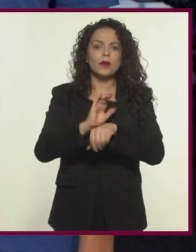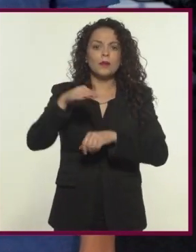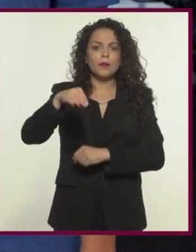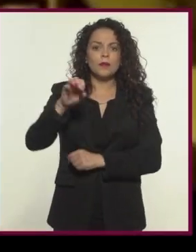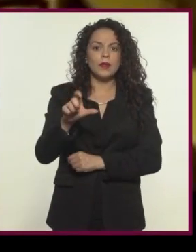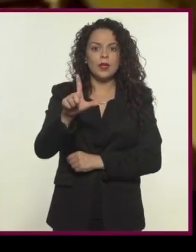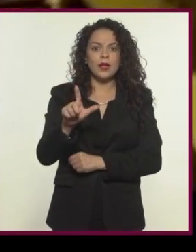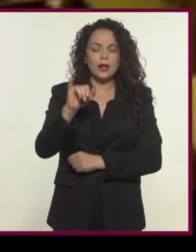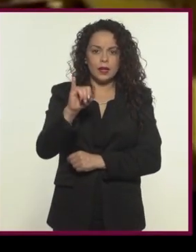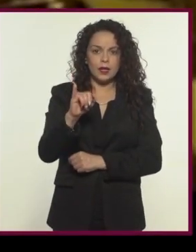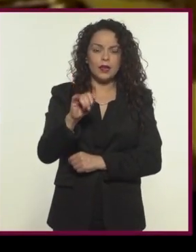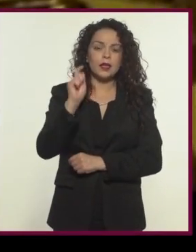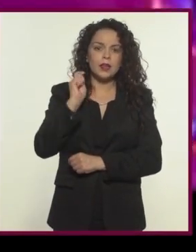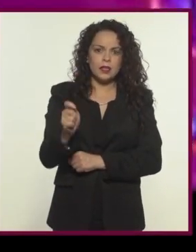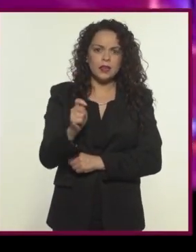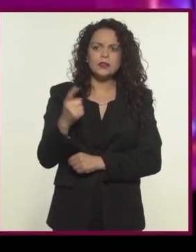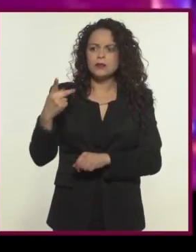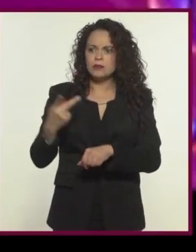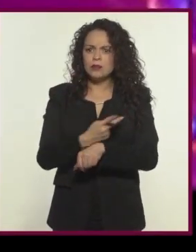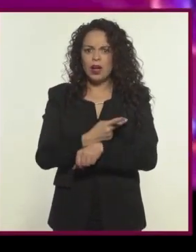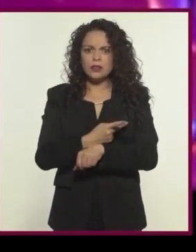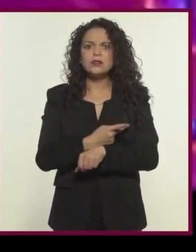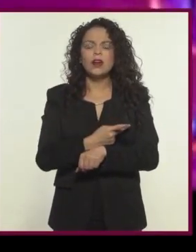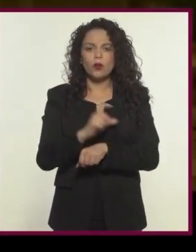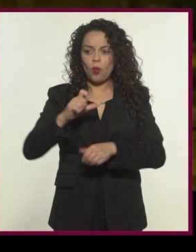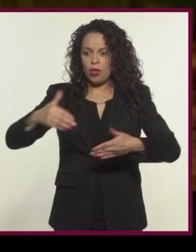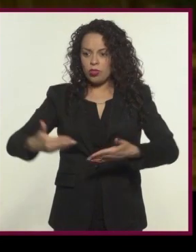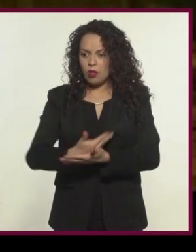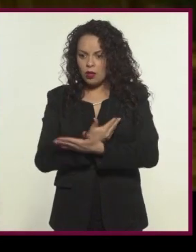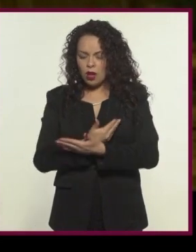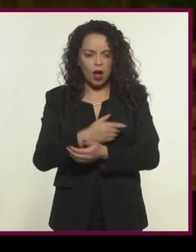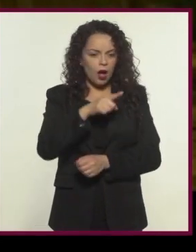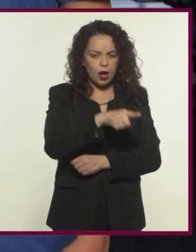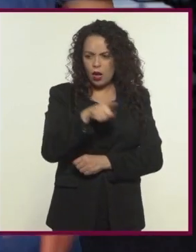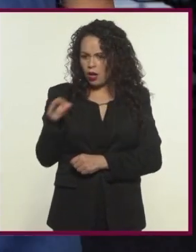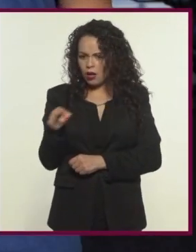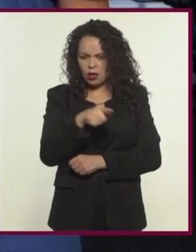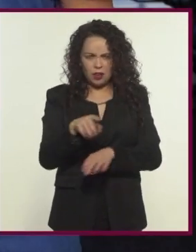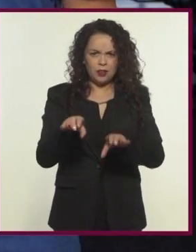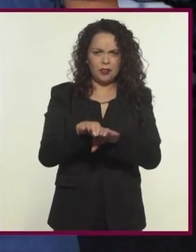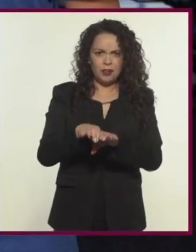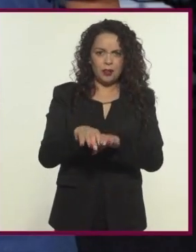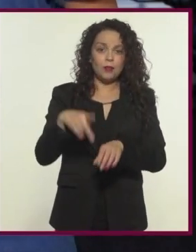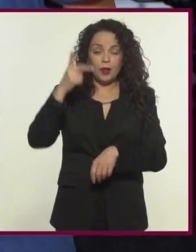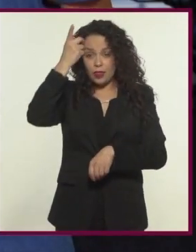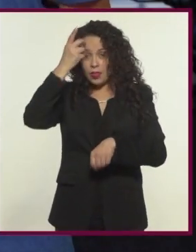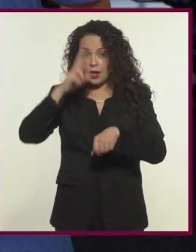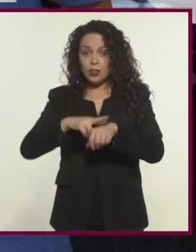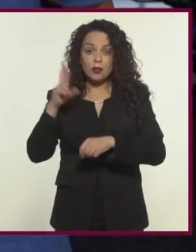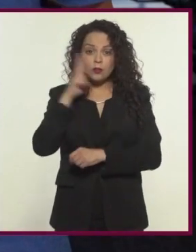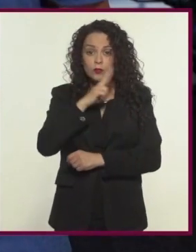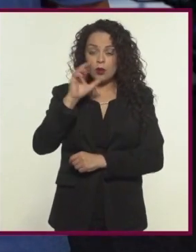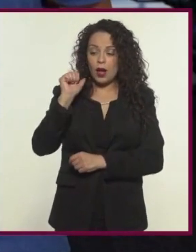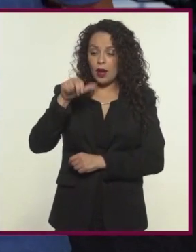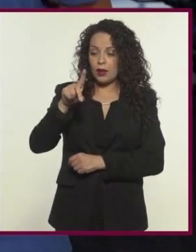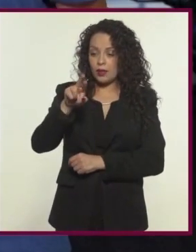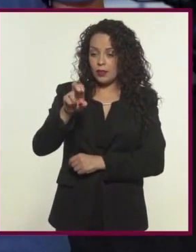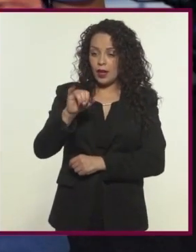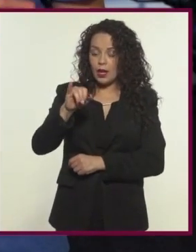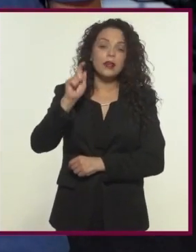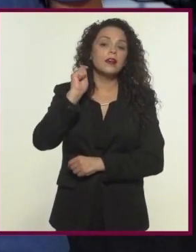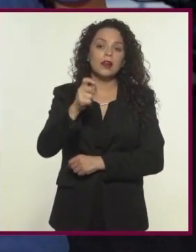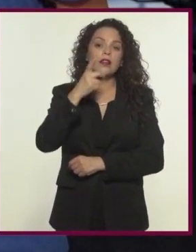película Amélie, que nos describe todo lo que pasa al mismo tiempo en el que nace la protagonista. Sin embargo, el director ruso Andrei